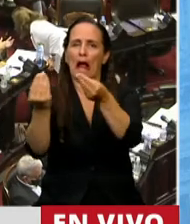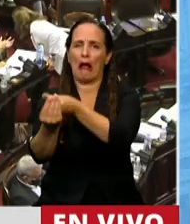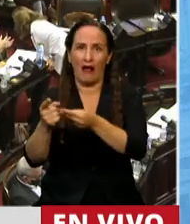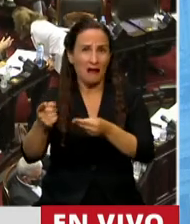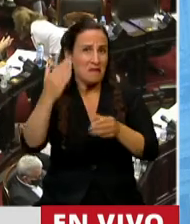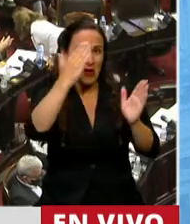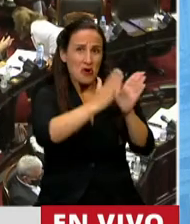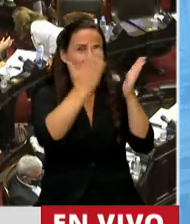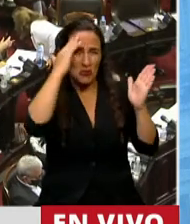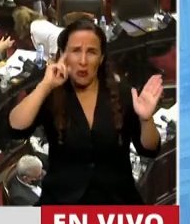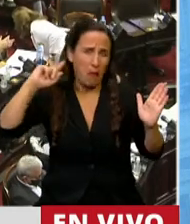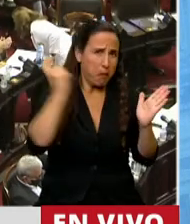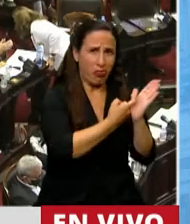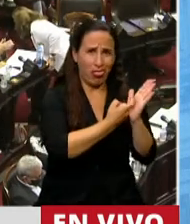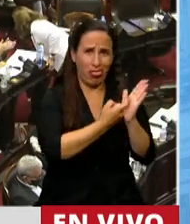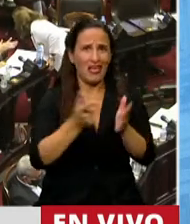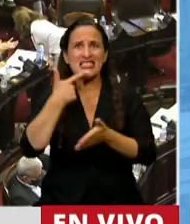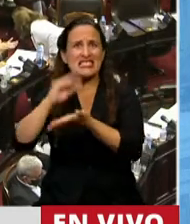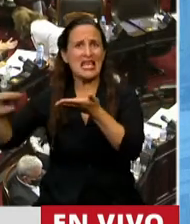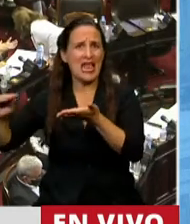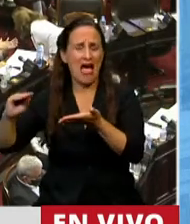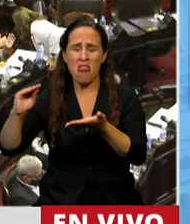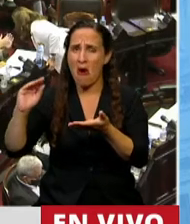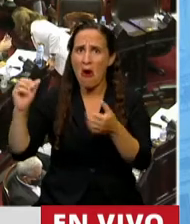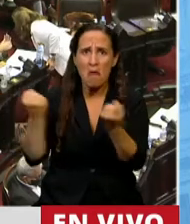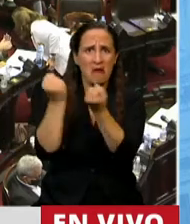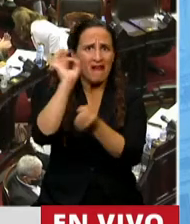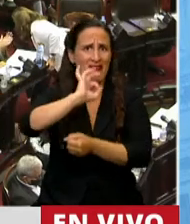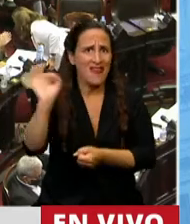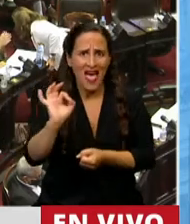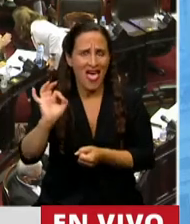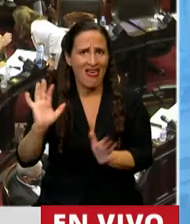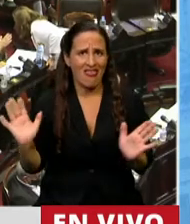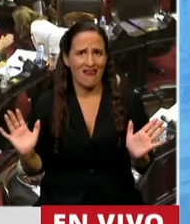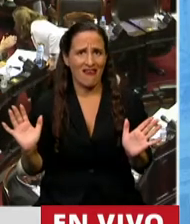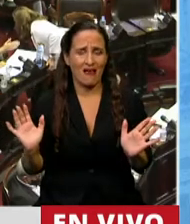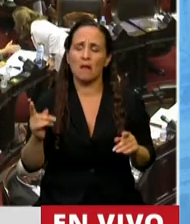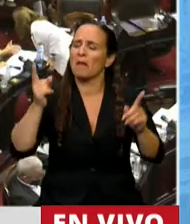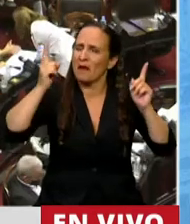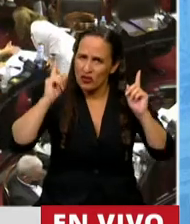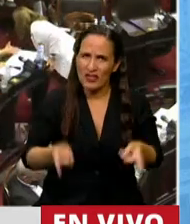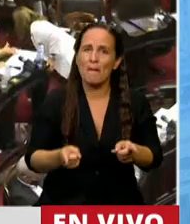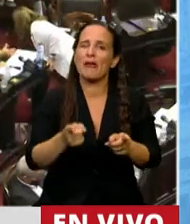la Constitución, sin el acuerdo del Senado. Y no alcanzaba con todo eso. También